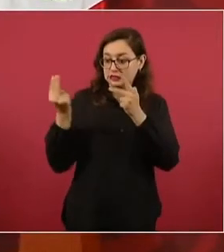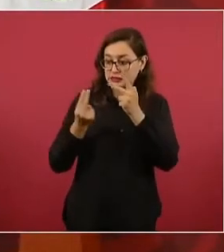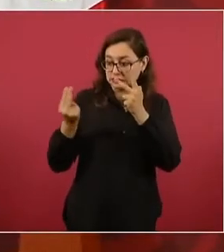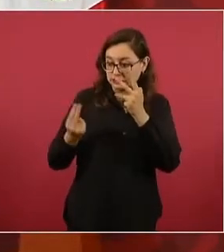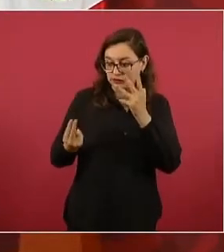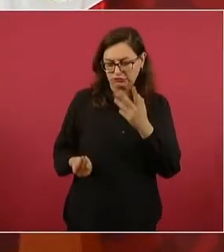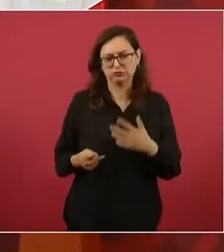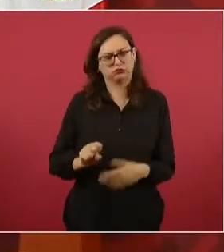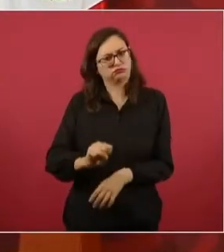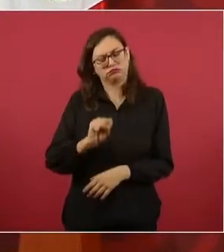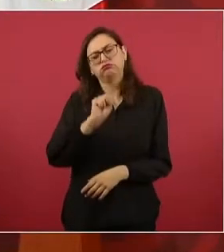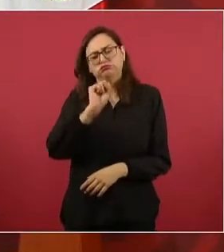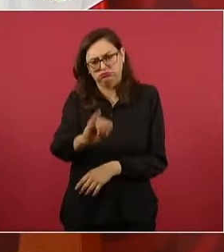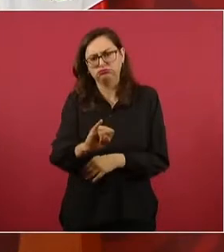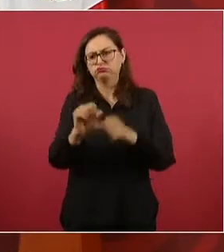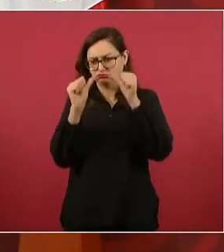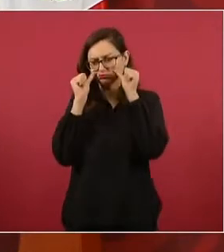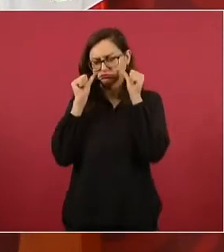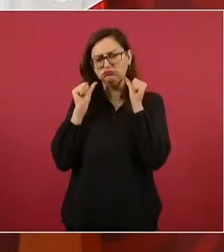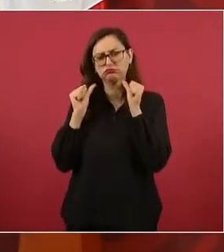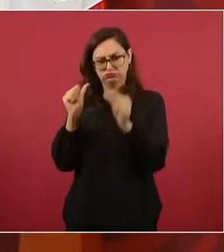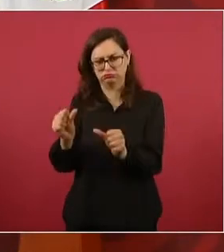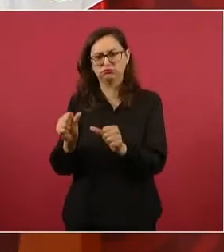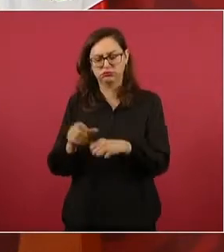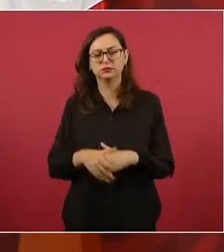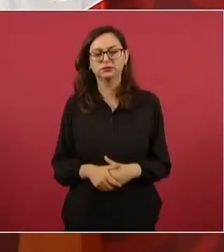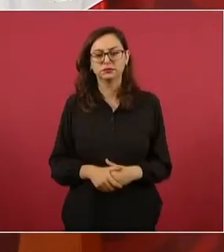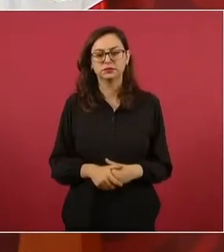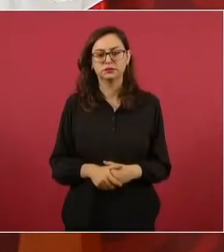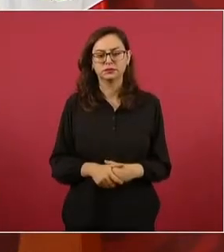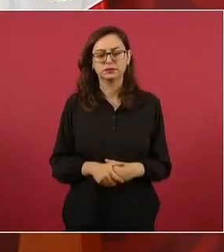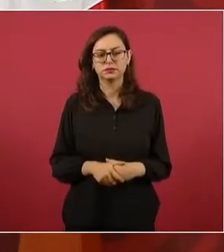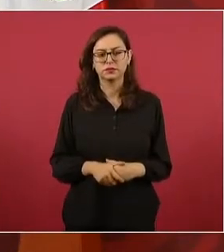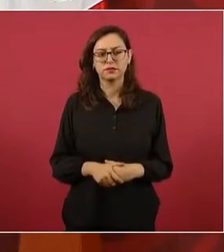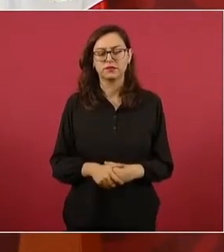de mejorar el sistema de salud. Se hablaba mucho por cuestiones